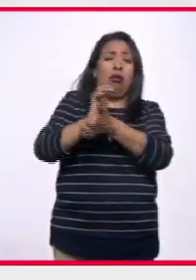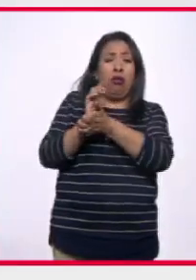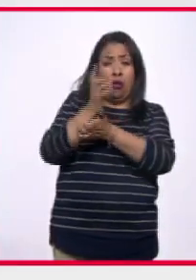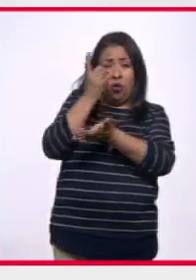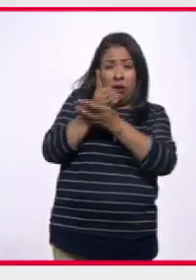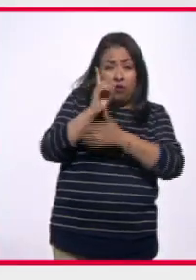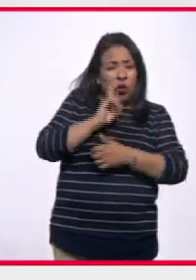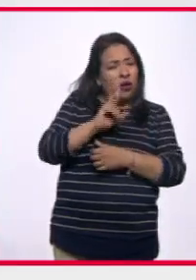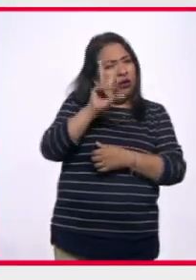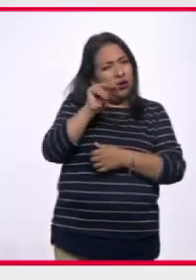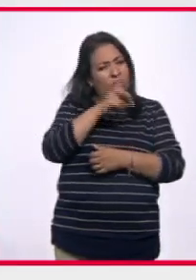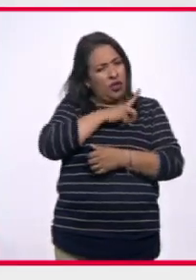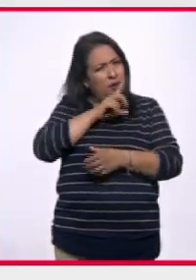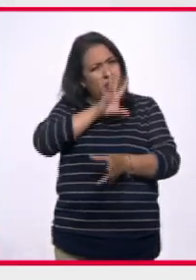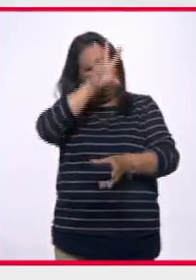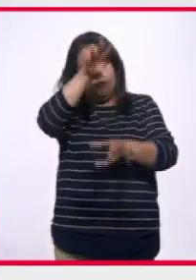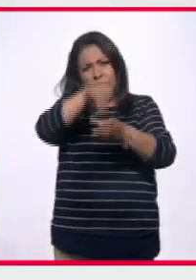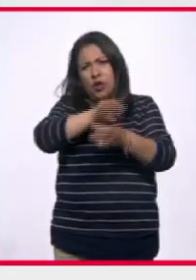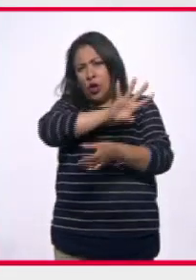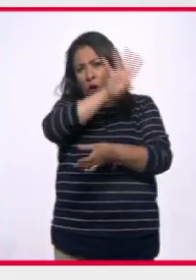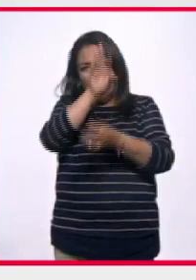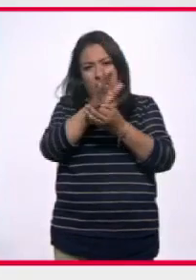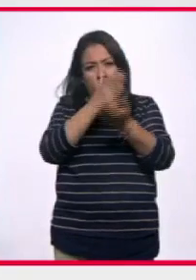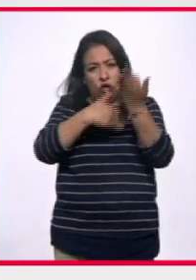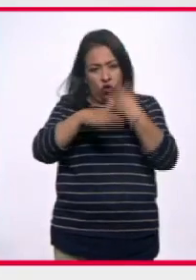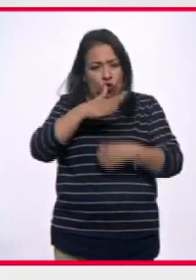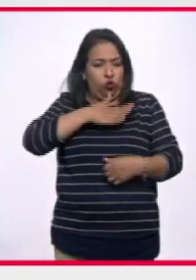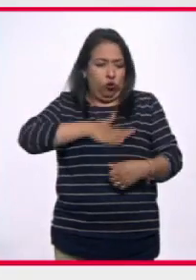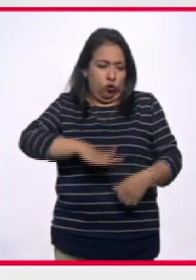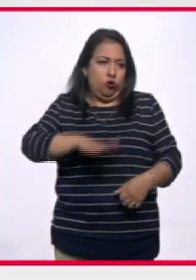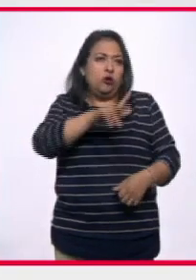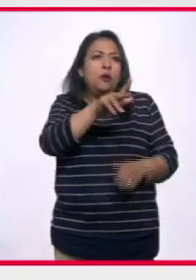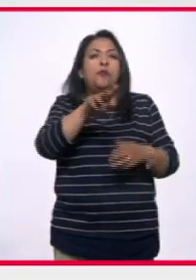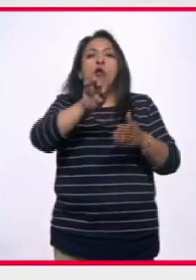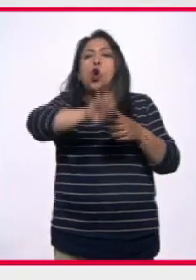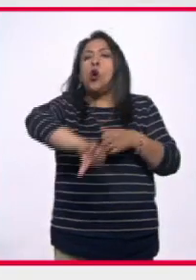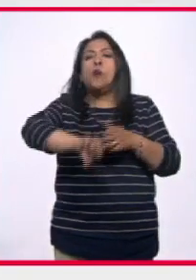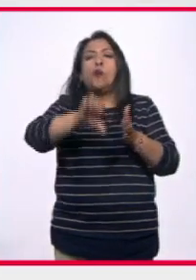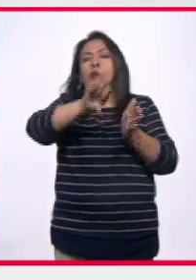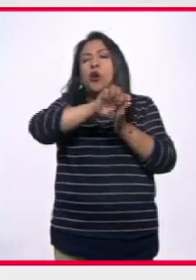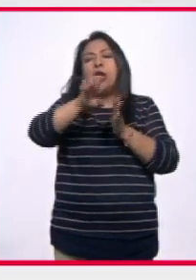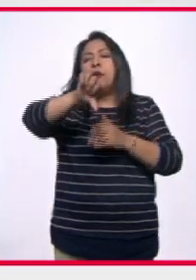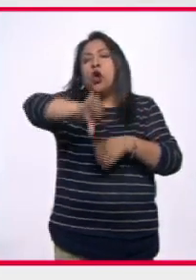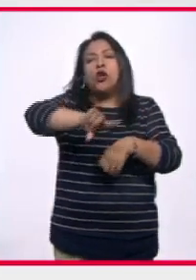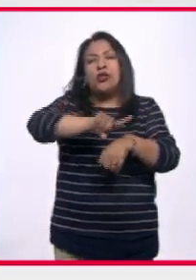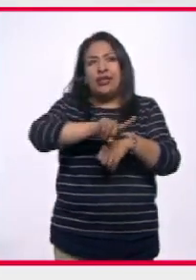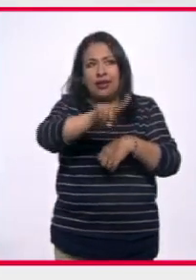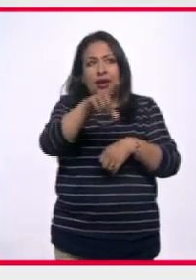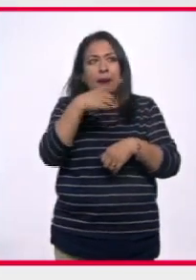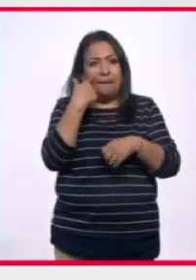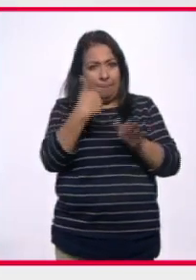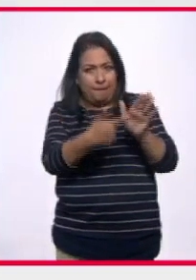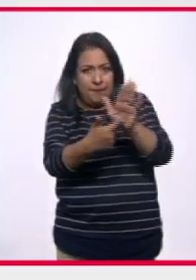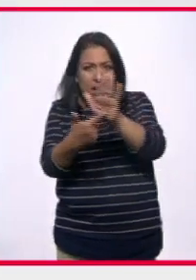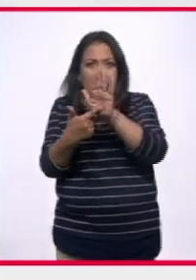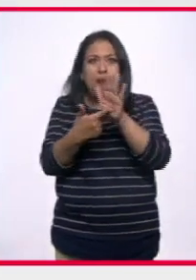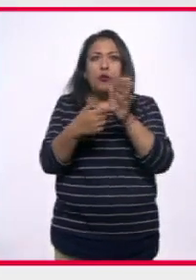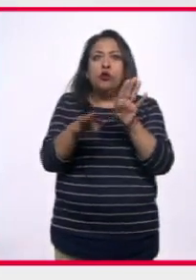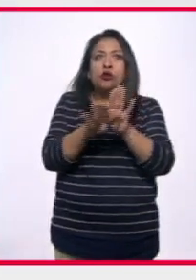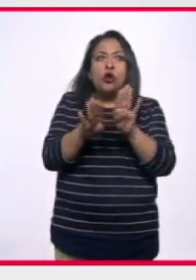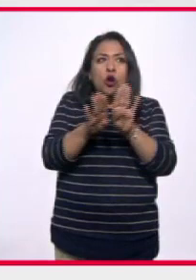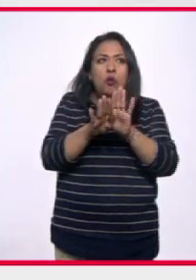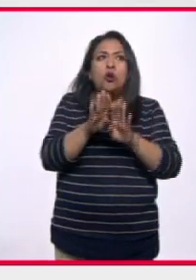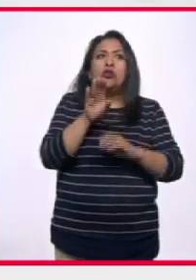hay que ser incluyentes para todos acciones como el día de hoy en que hacen visible el hecho